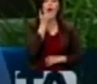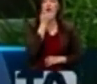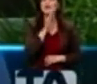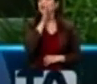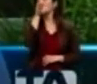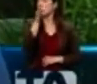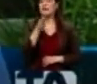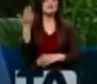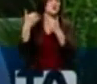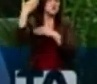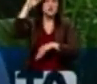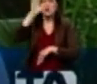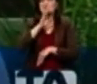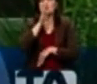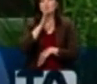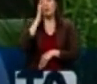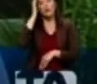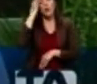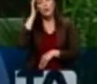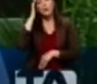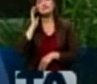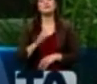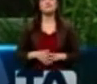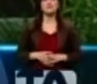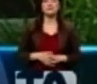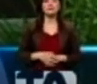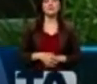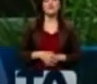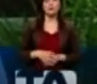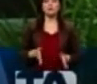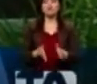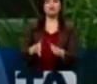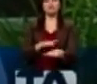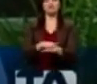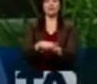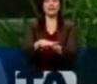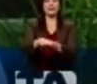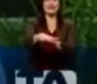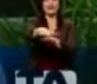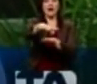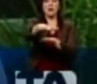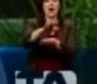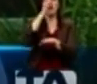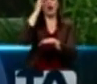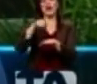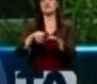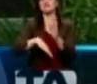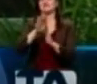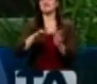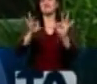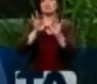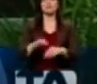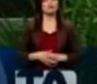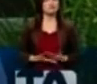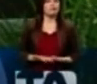de carreteras del Ecuador, que es preocuparse de asfaltar las carreteras o de pavimentar las carreteras, pero